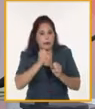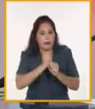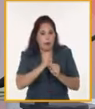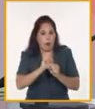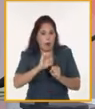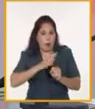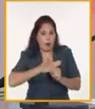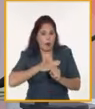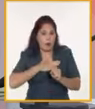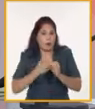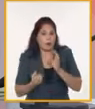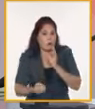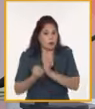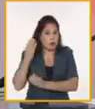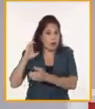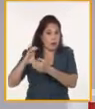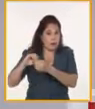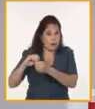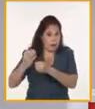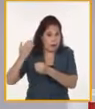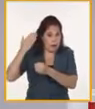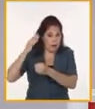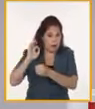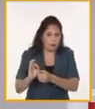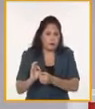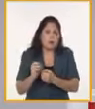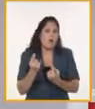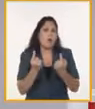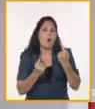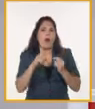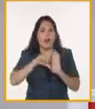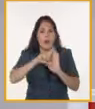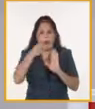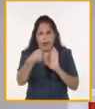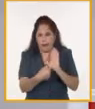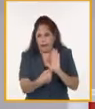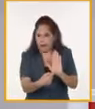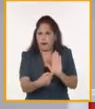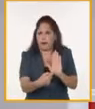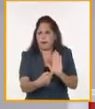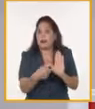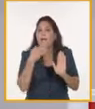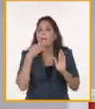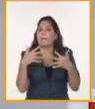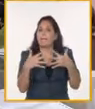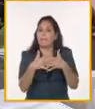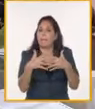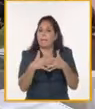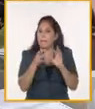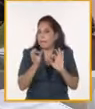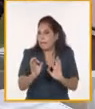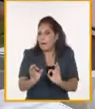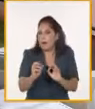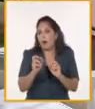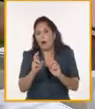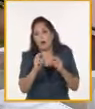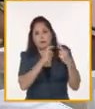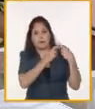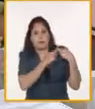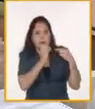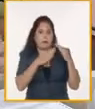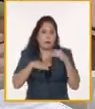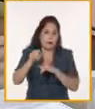que se establecieran las mipim Cuál de estos decretos está más vinculado directamente o responsabilizado